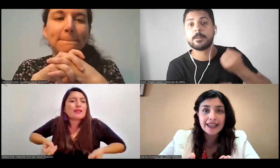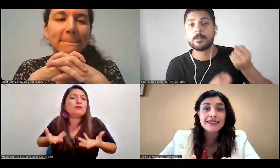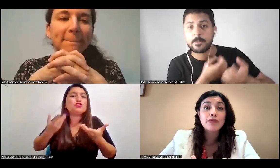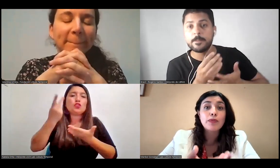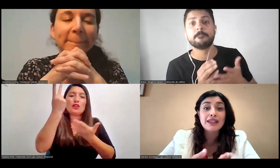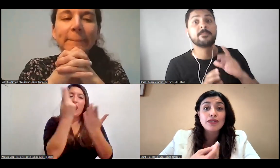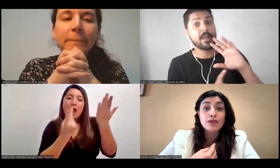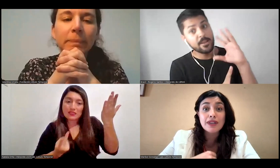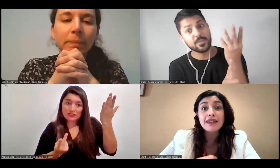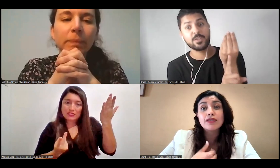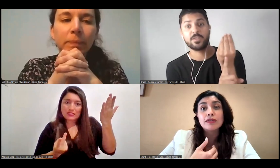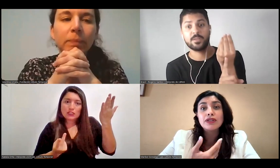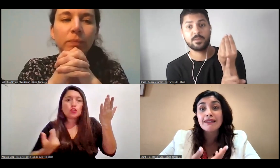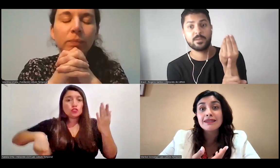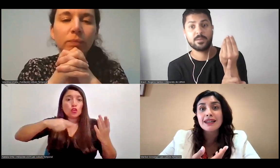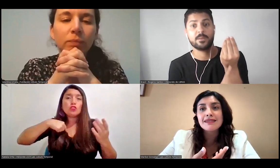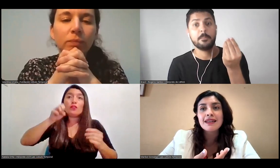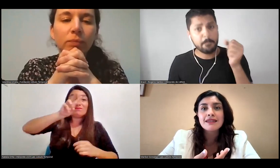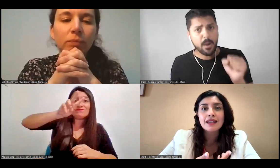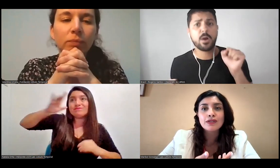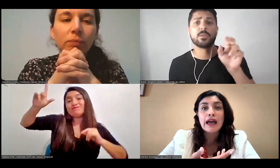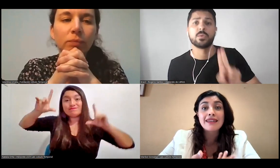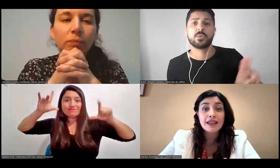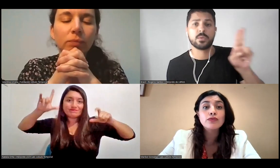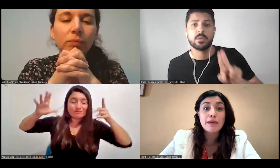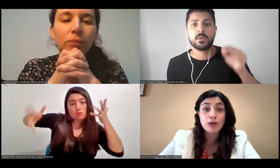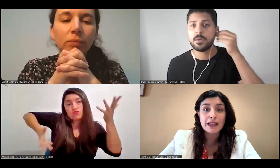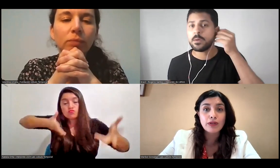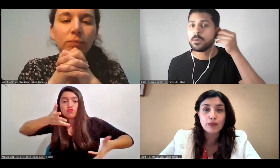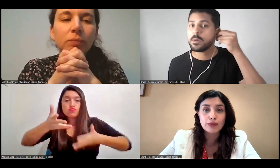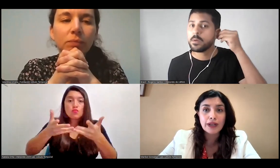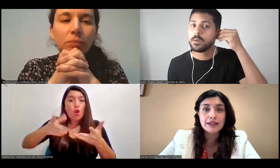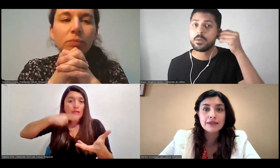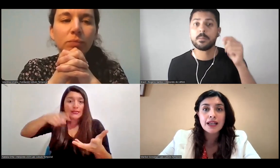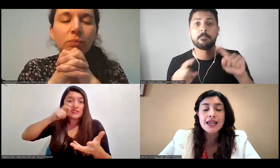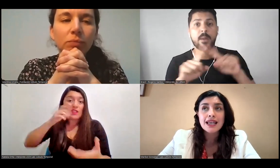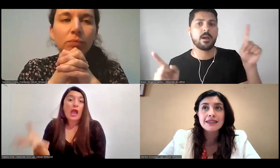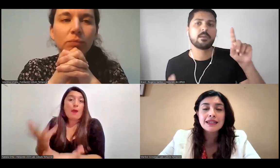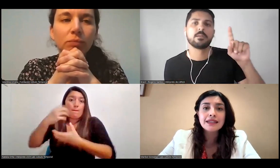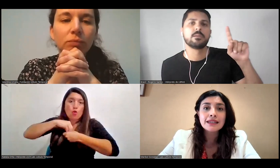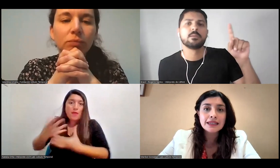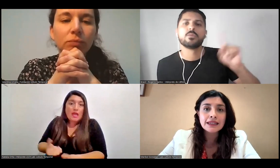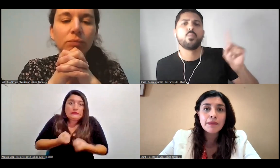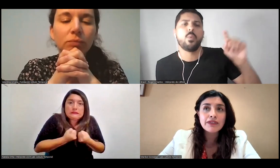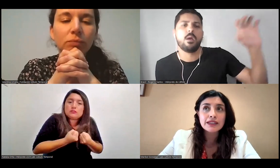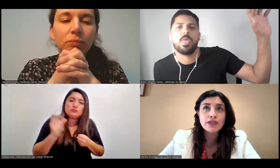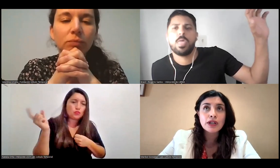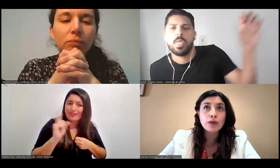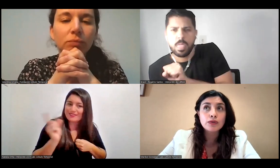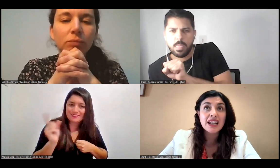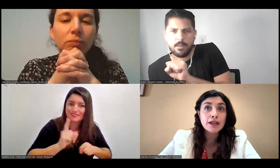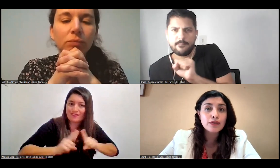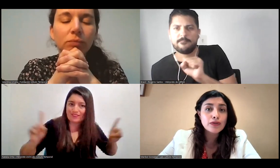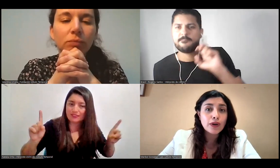artística, estemos por el hecho de usarlo, oyentes, ¿cierto?, haciendo una apropiación cultural. existen distintas